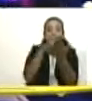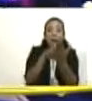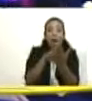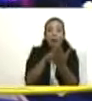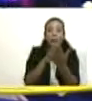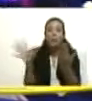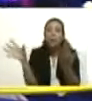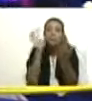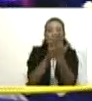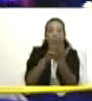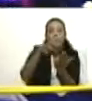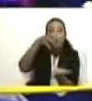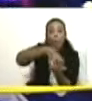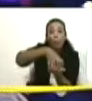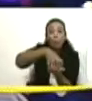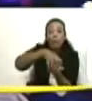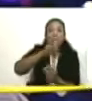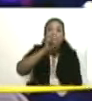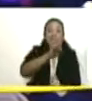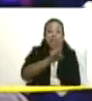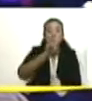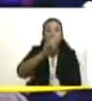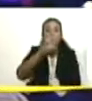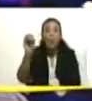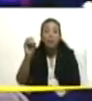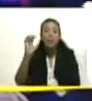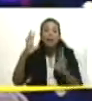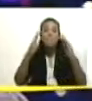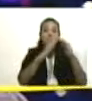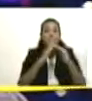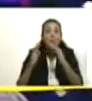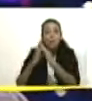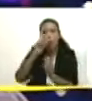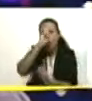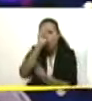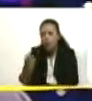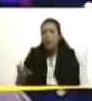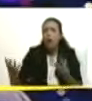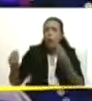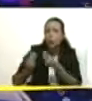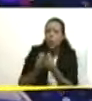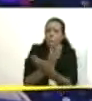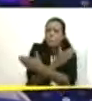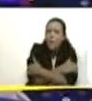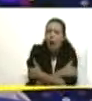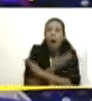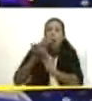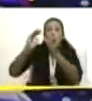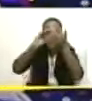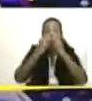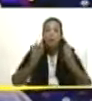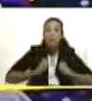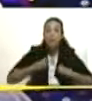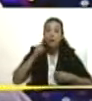Guayana Esequiba. 120 viviendas para honrar, acompañar y abrazar a nuestras comunidades.